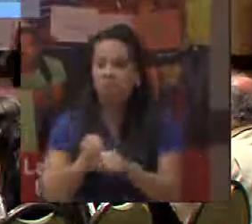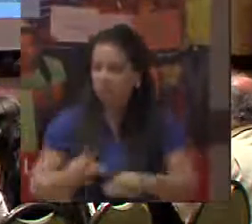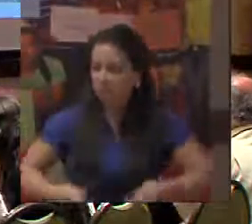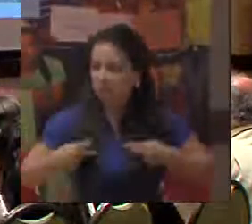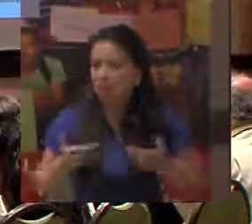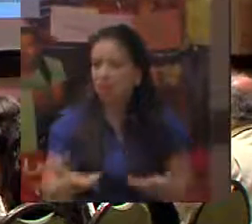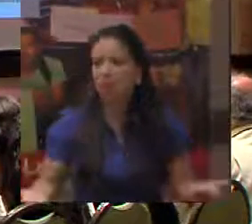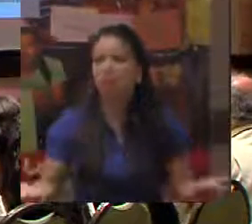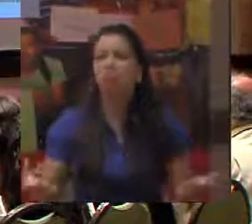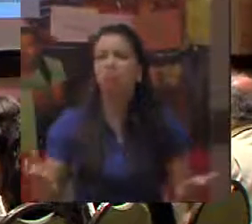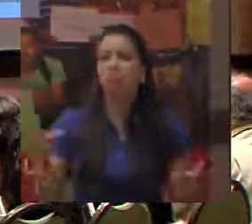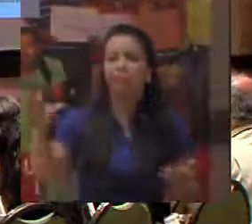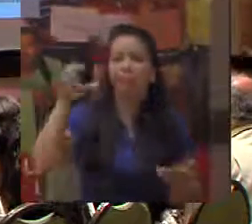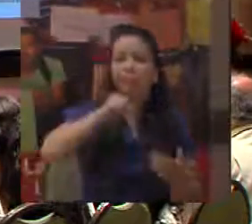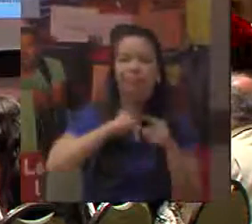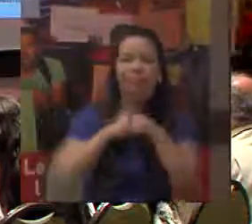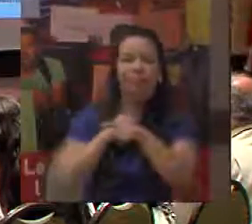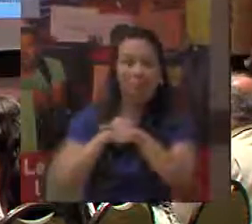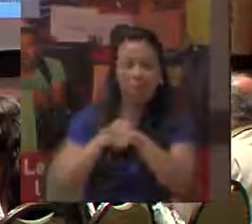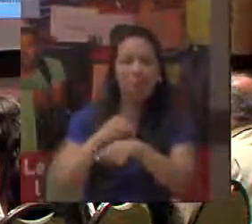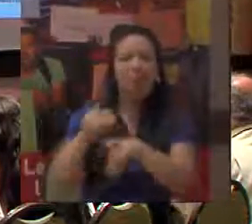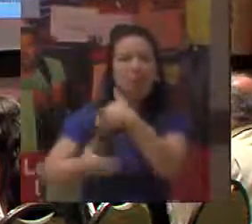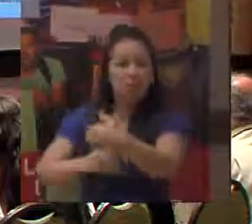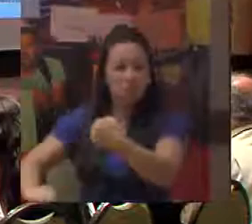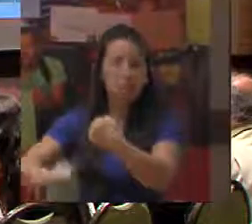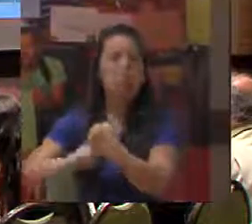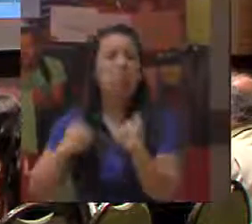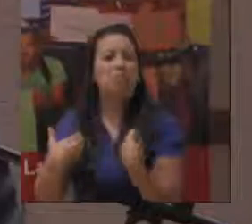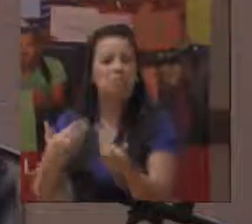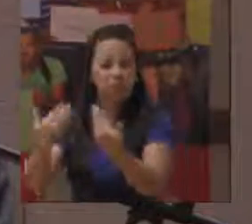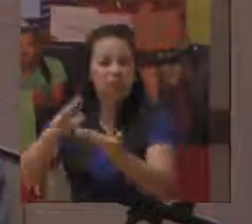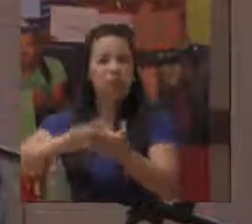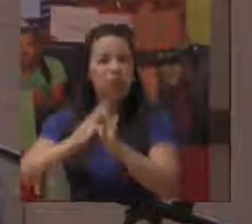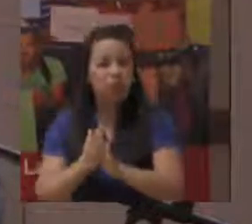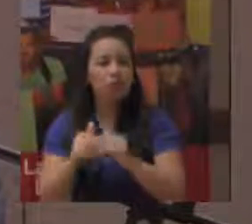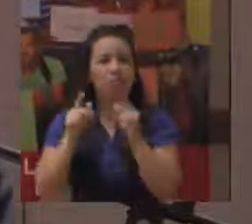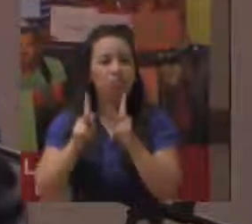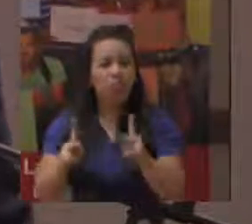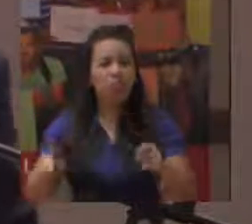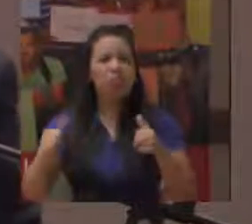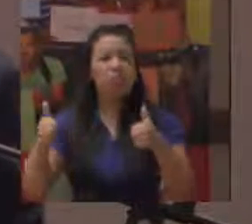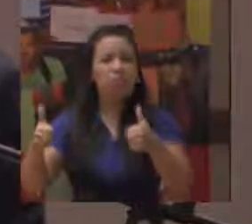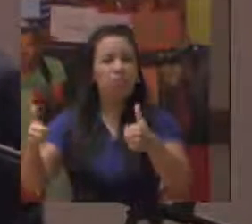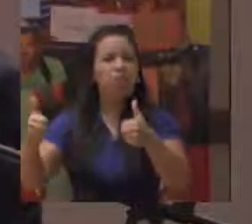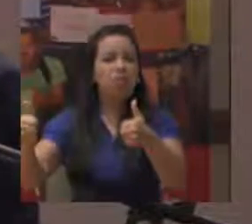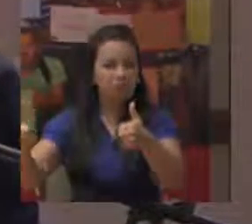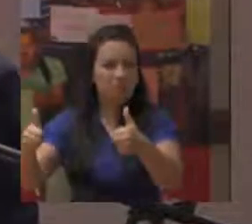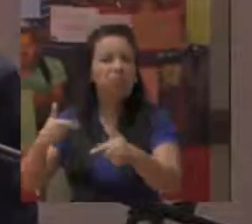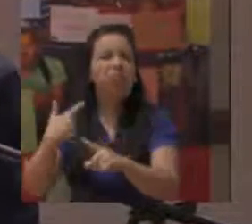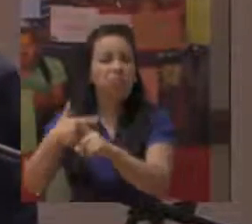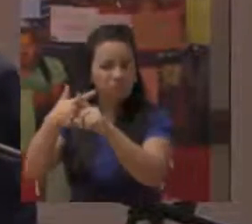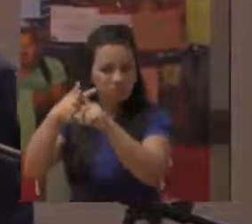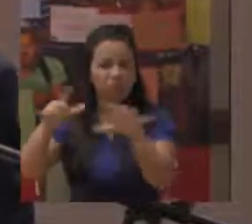quiere decir que hay mayor percepción y colaboración por parte de las comunidades en el desarrollo de estas políticas.